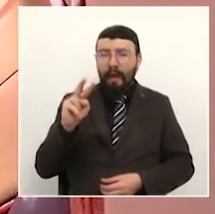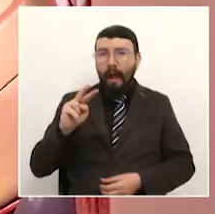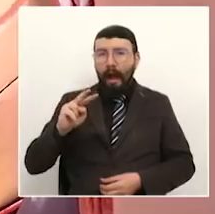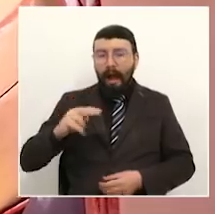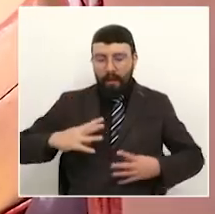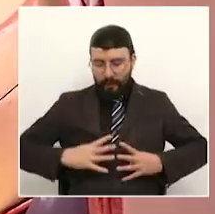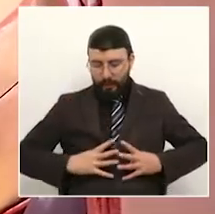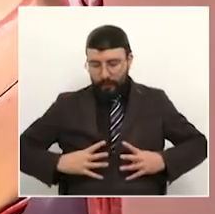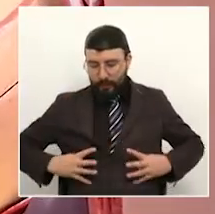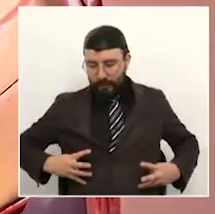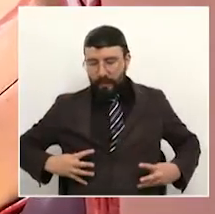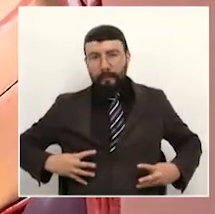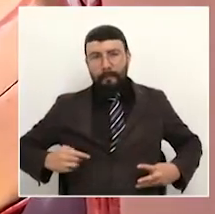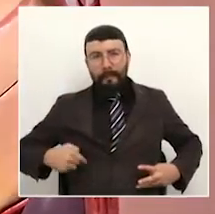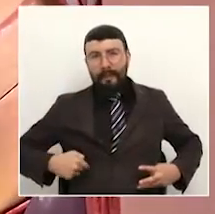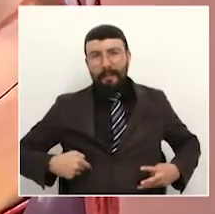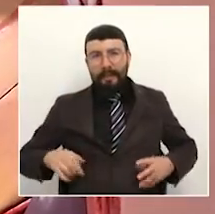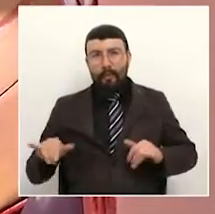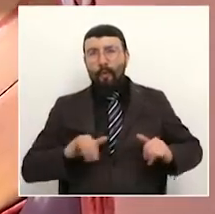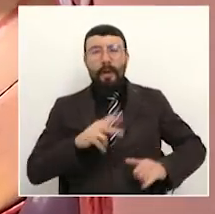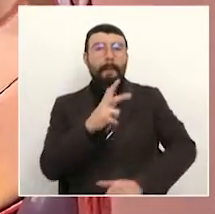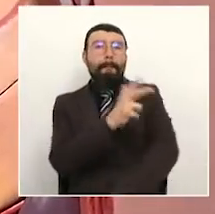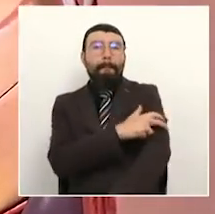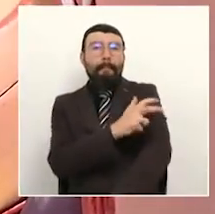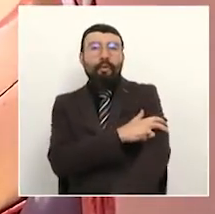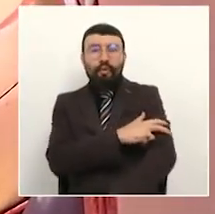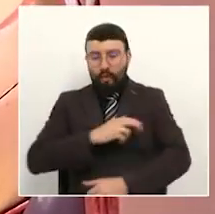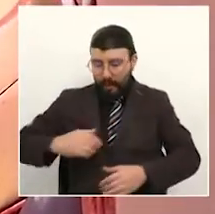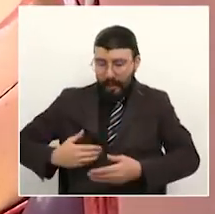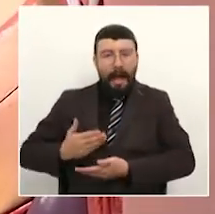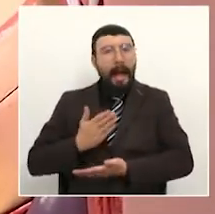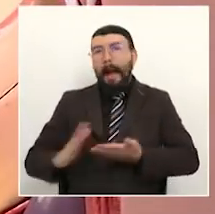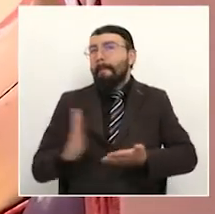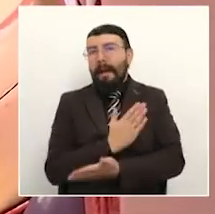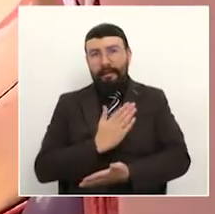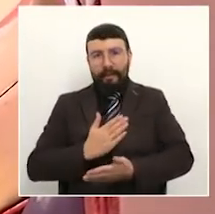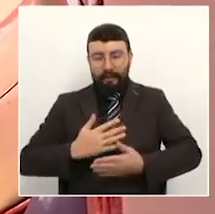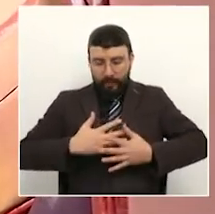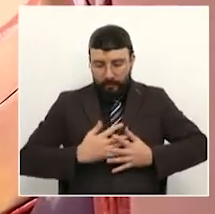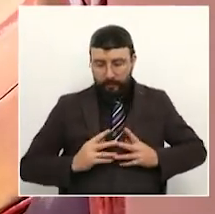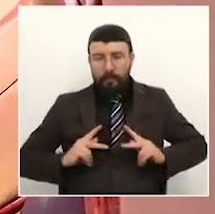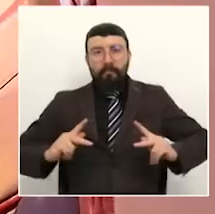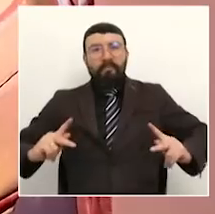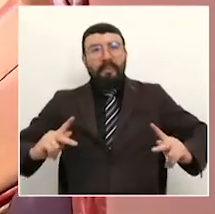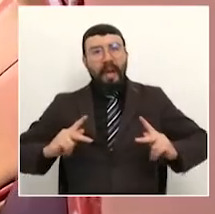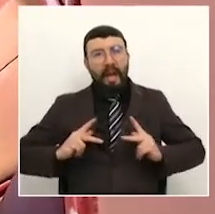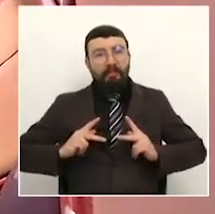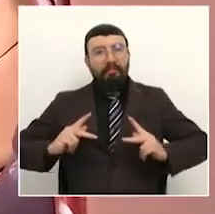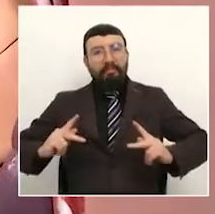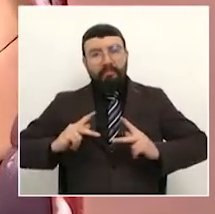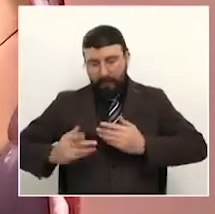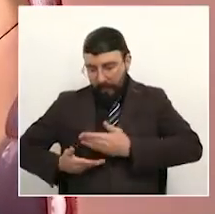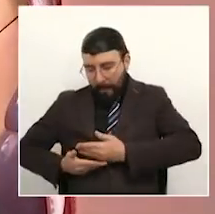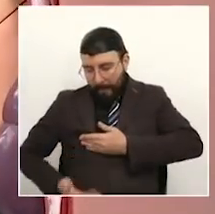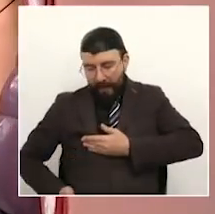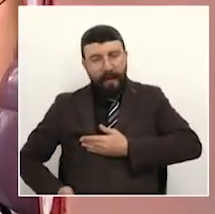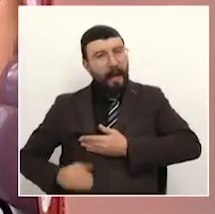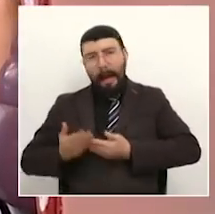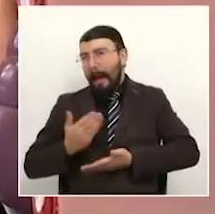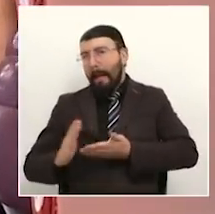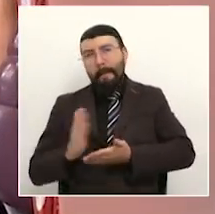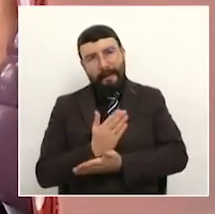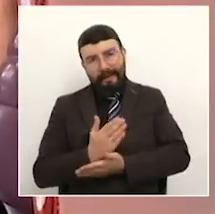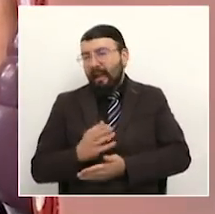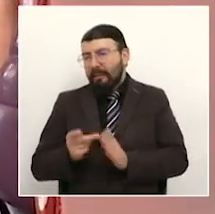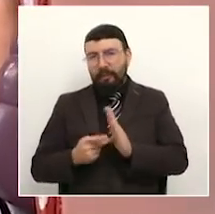y eso es un músculo que separa toda la cavidad abdominal de la cavidad toráxica o sea que realmente estos dos órganos no se tocan cierto el